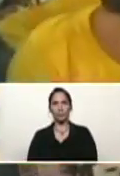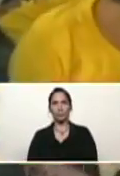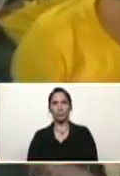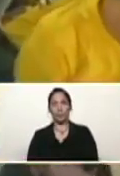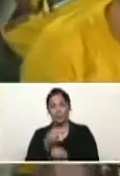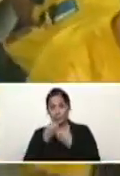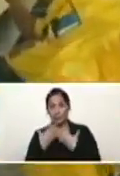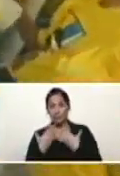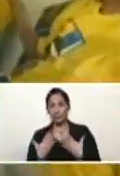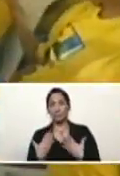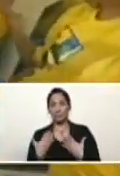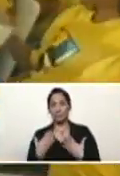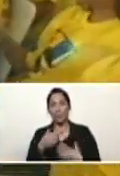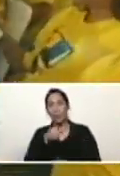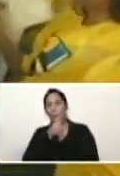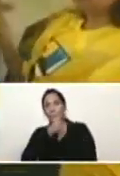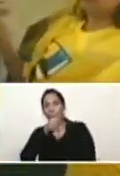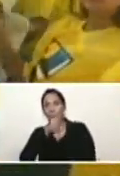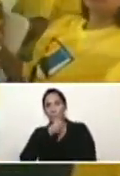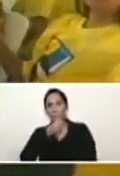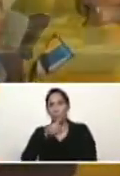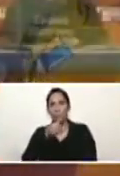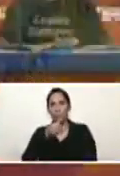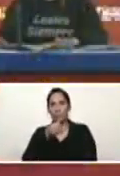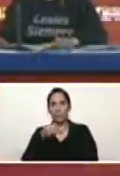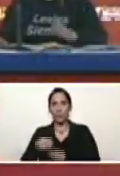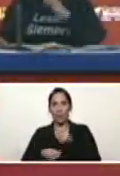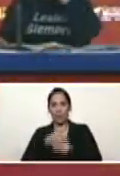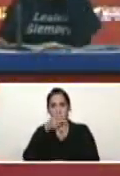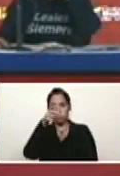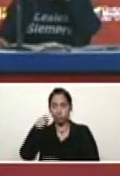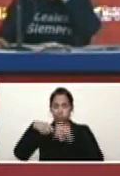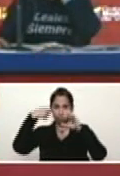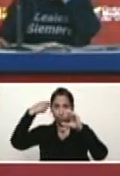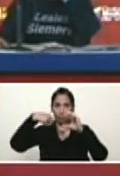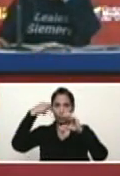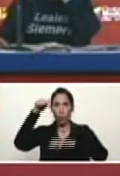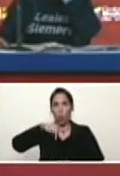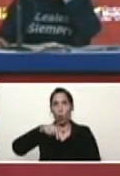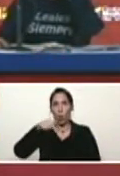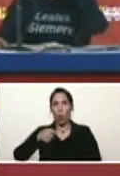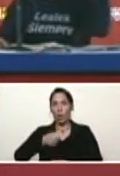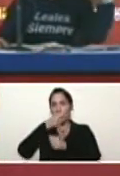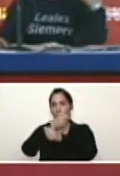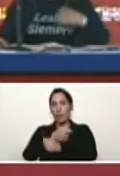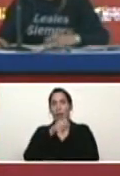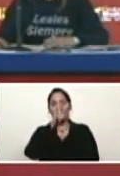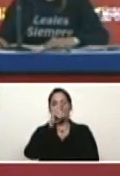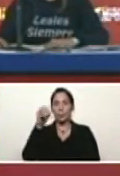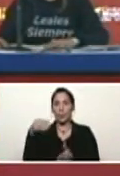Bueno, para aquellos periodistas que cubren la fuente, hoy estamos graduando